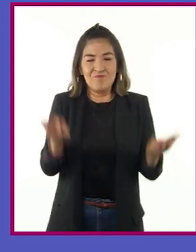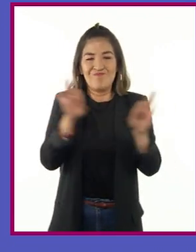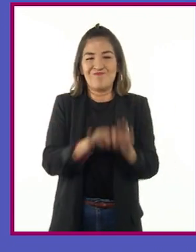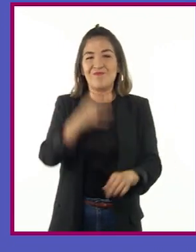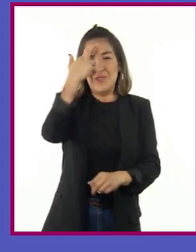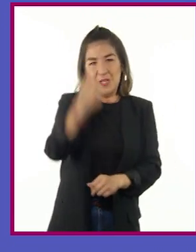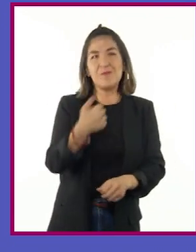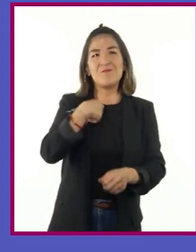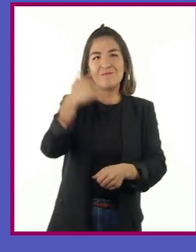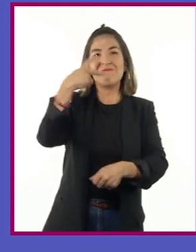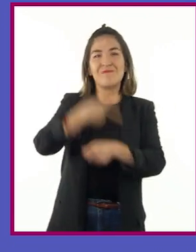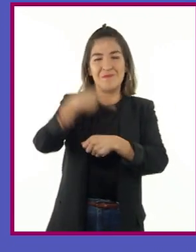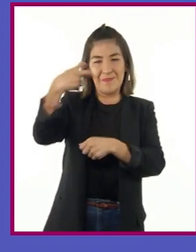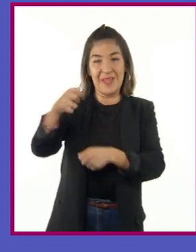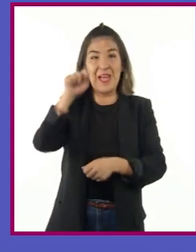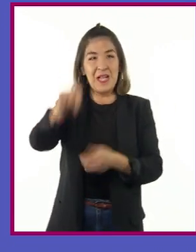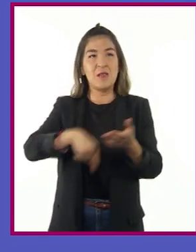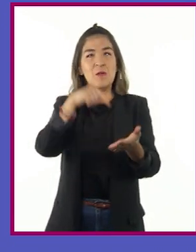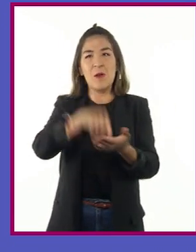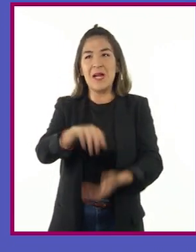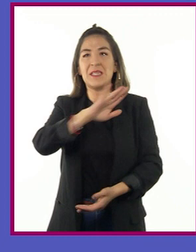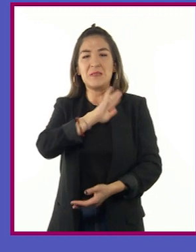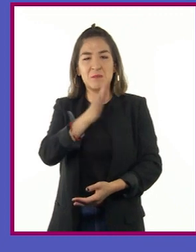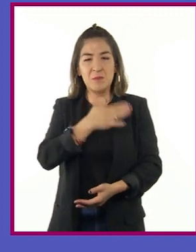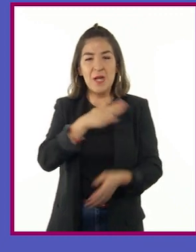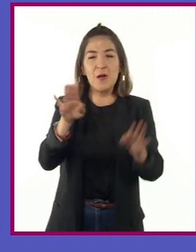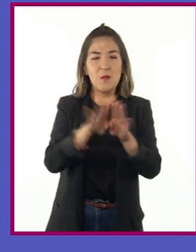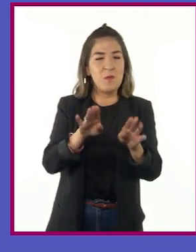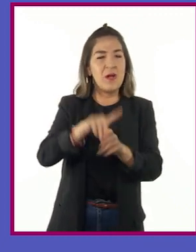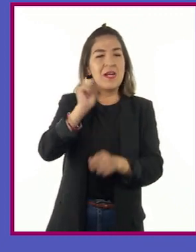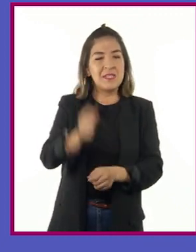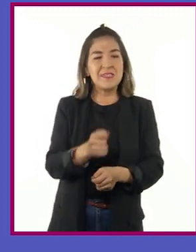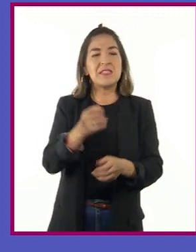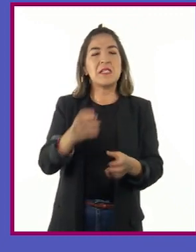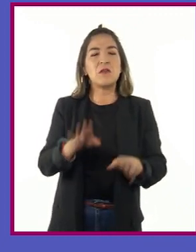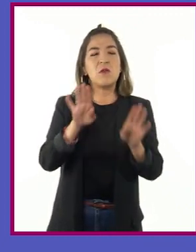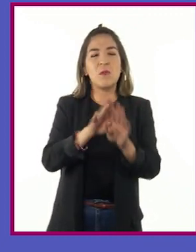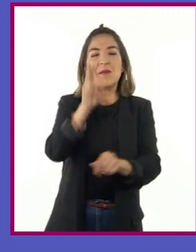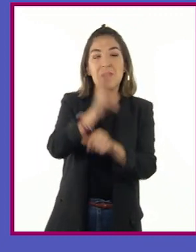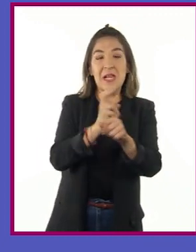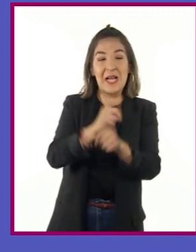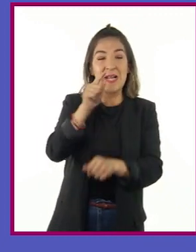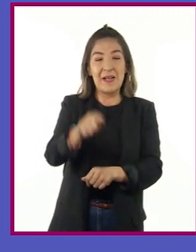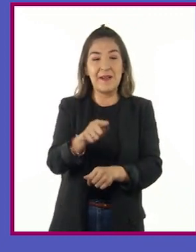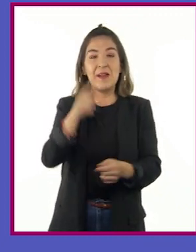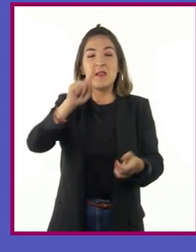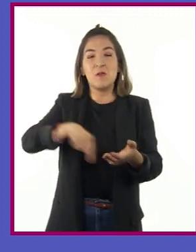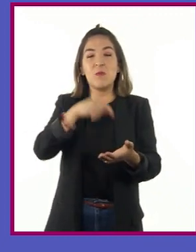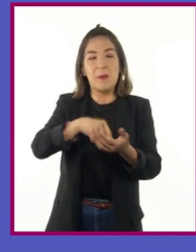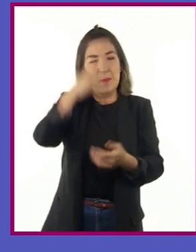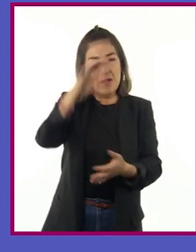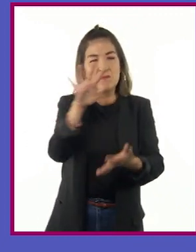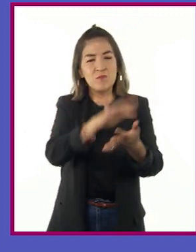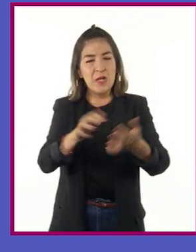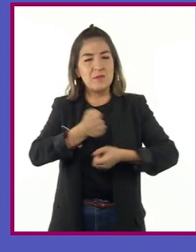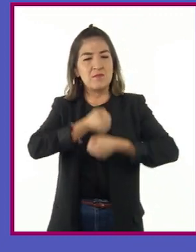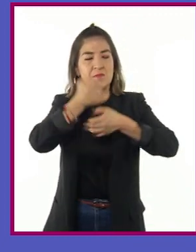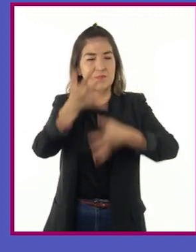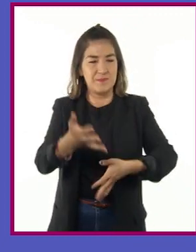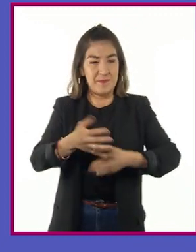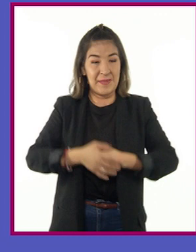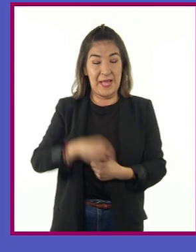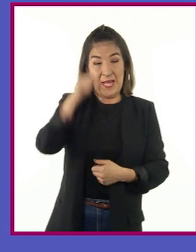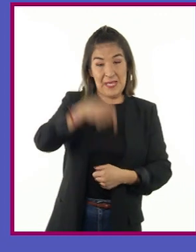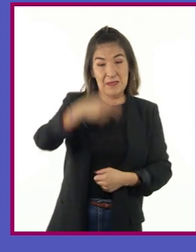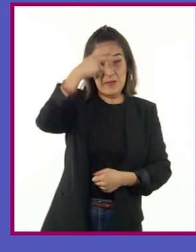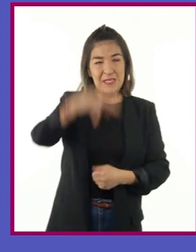aceptar la invitación de España a publicar un volumen de poesía con el nombre de Desolación. En México,